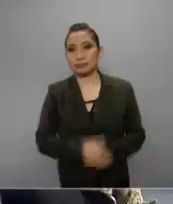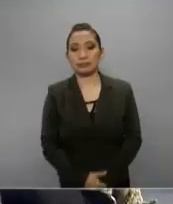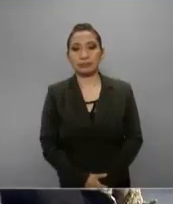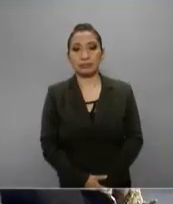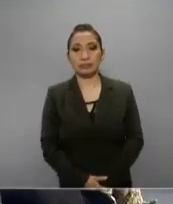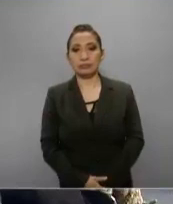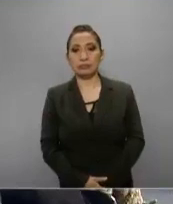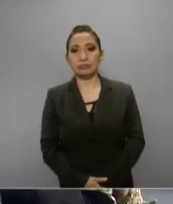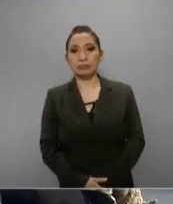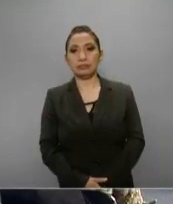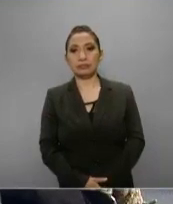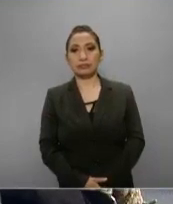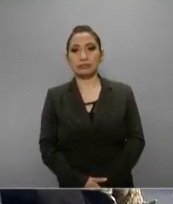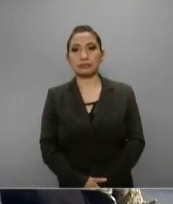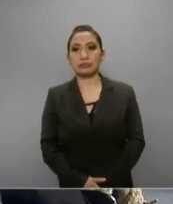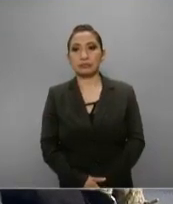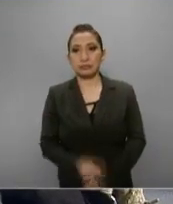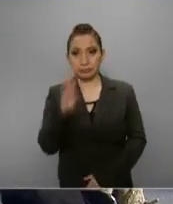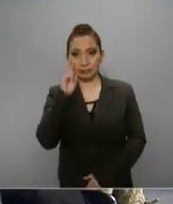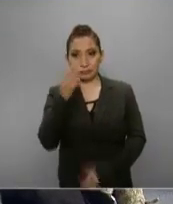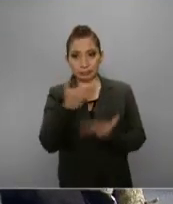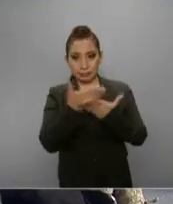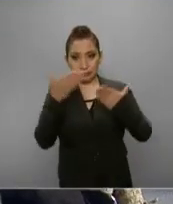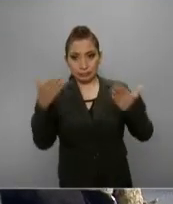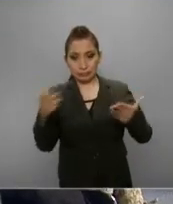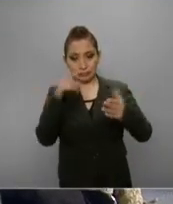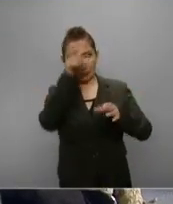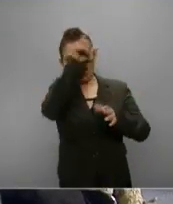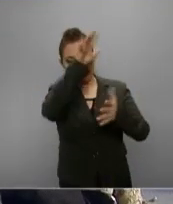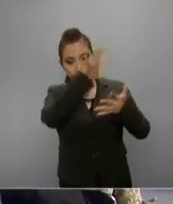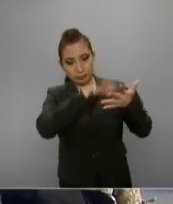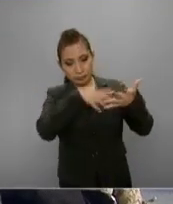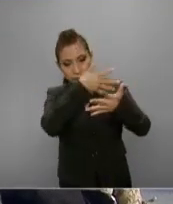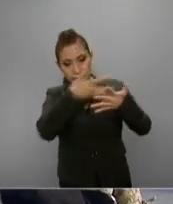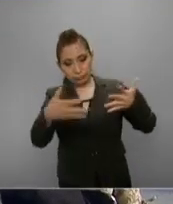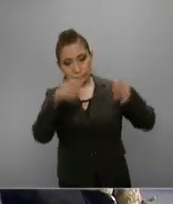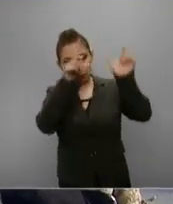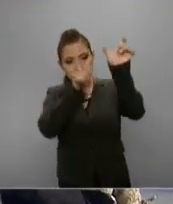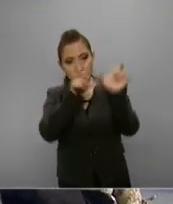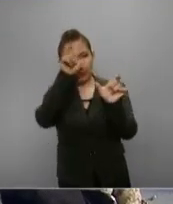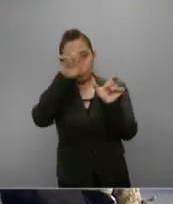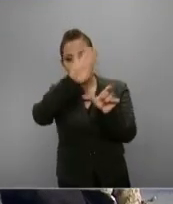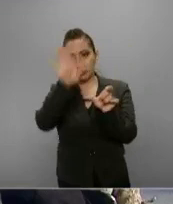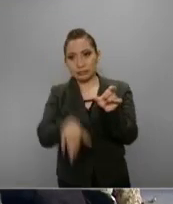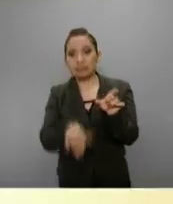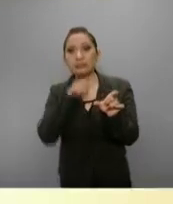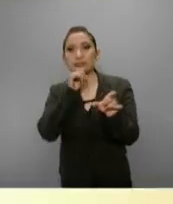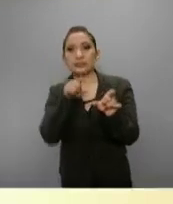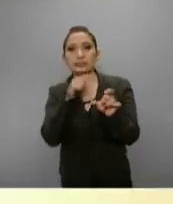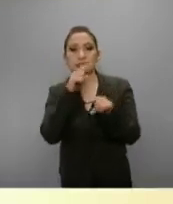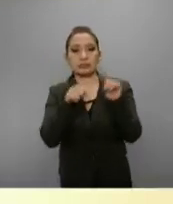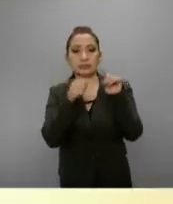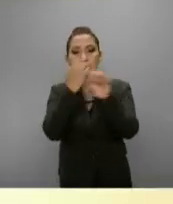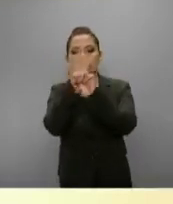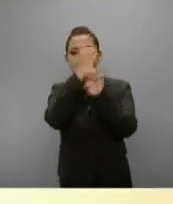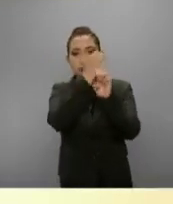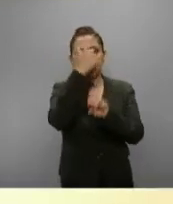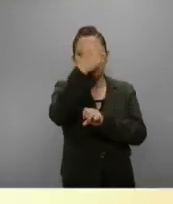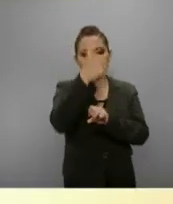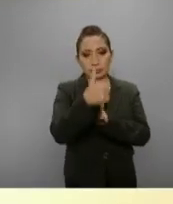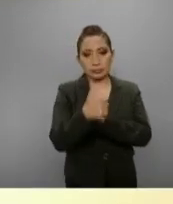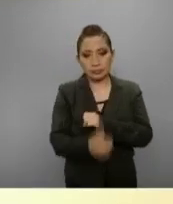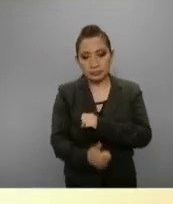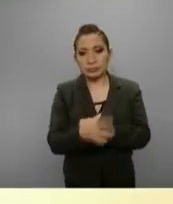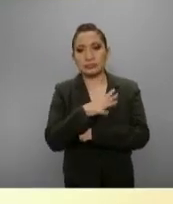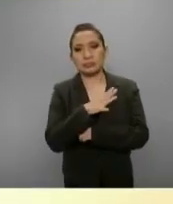favor. La distribución en su momento de estas defunciones también por el estado